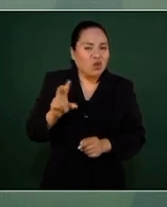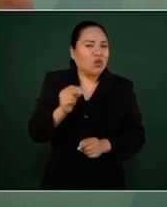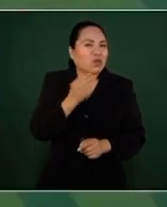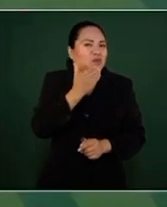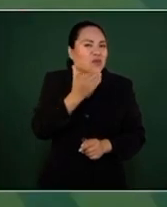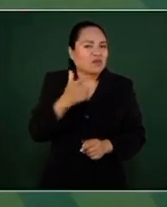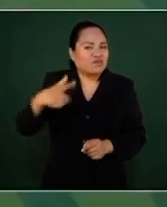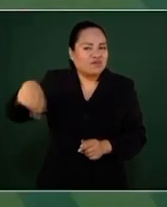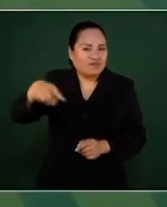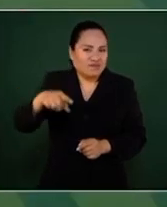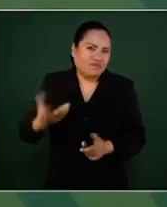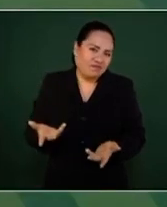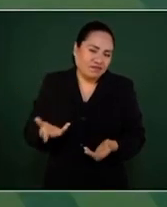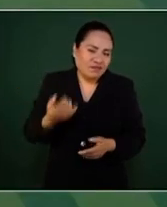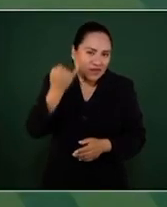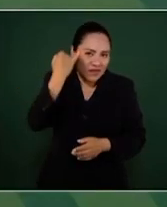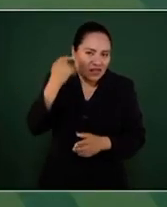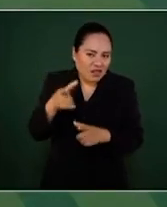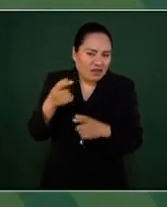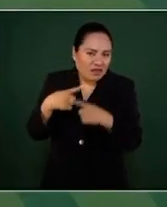sino